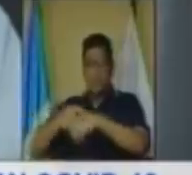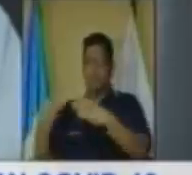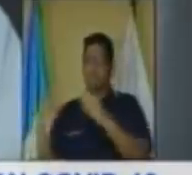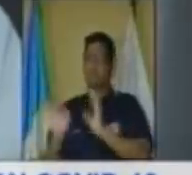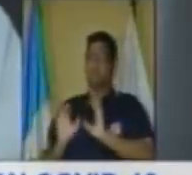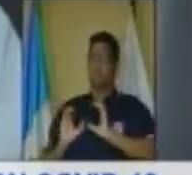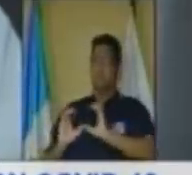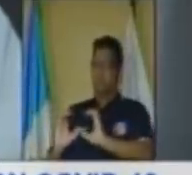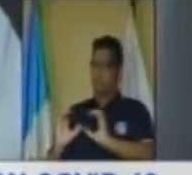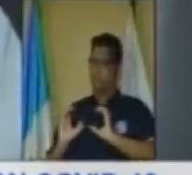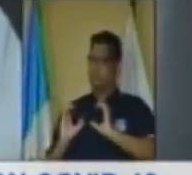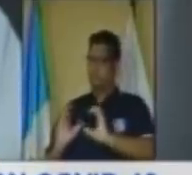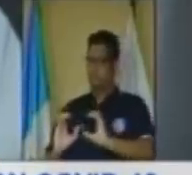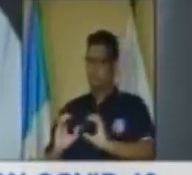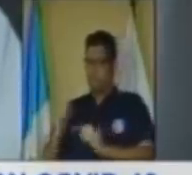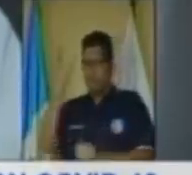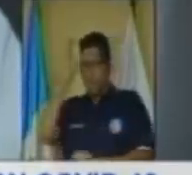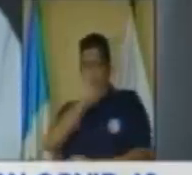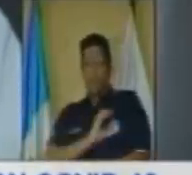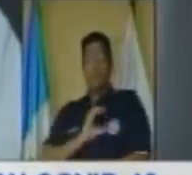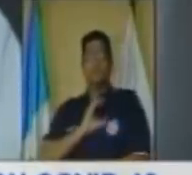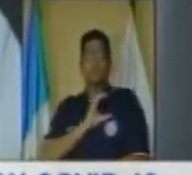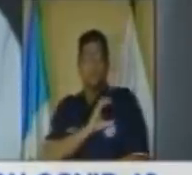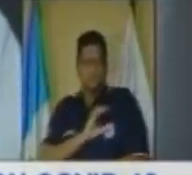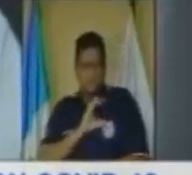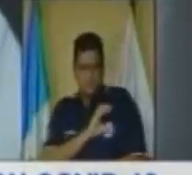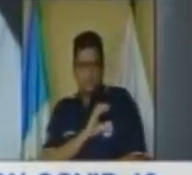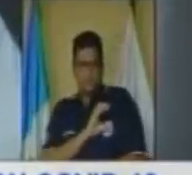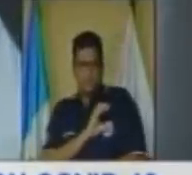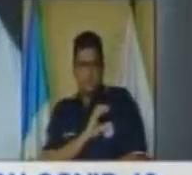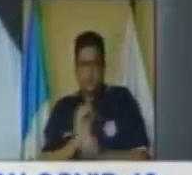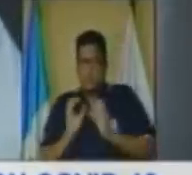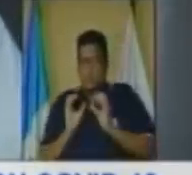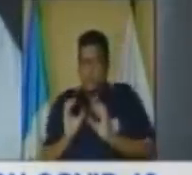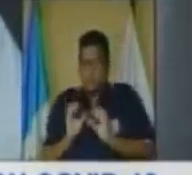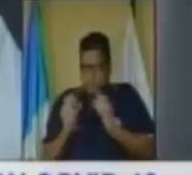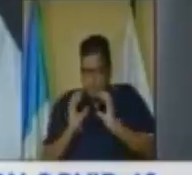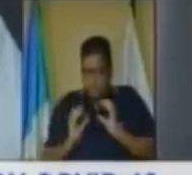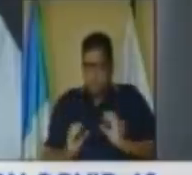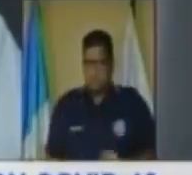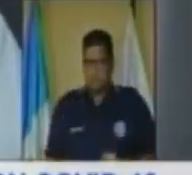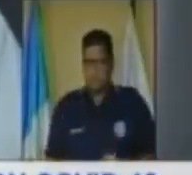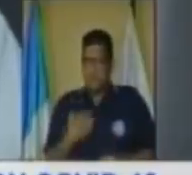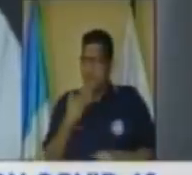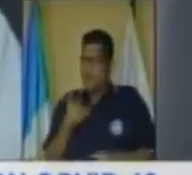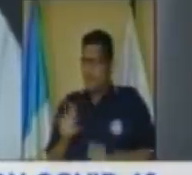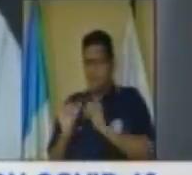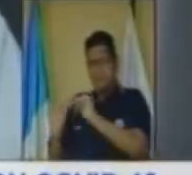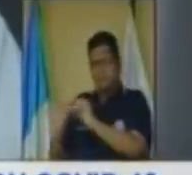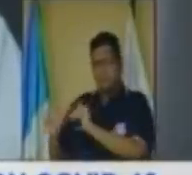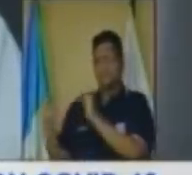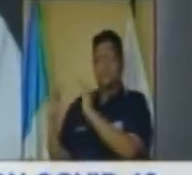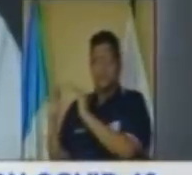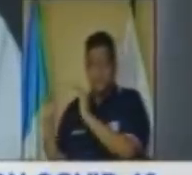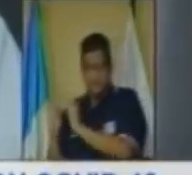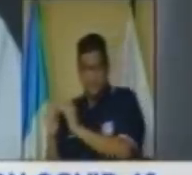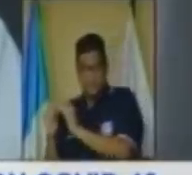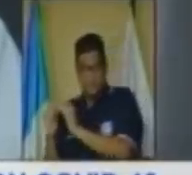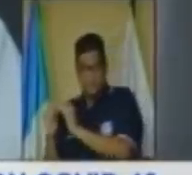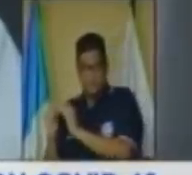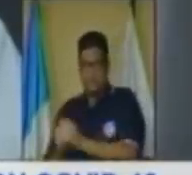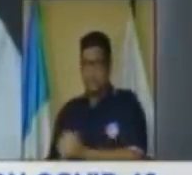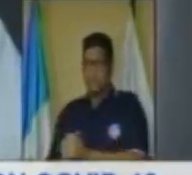debemos de sensibilizarnos todos y que el resguardarnos en los hogares significa